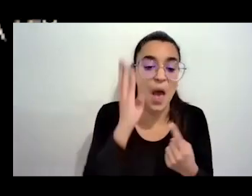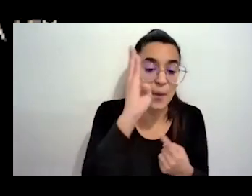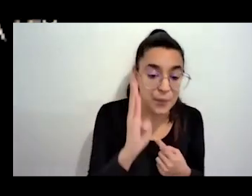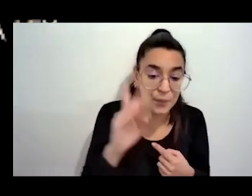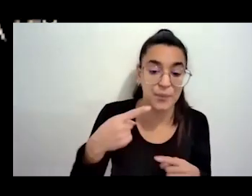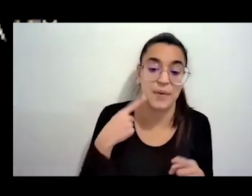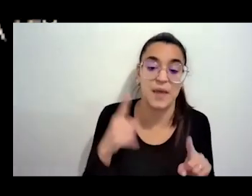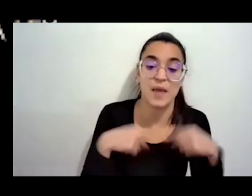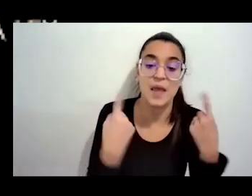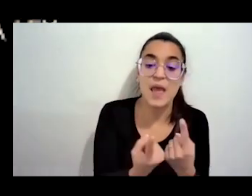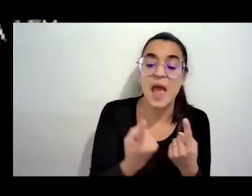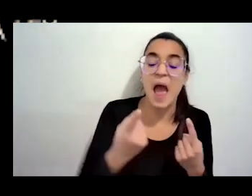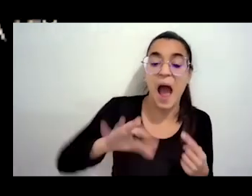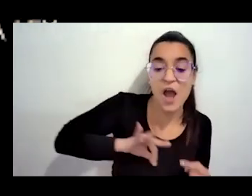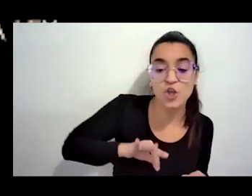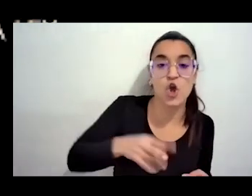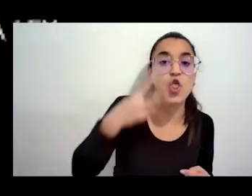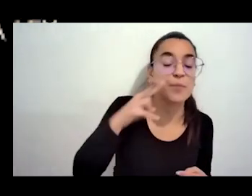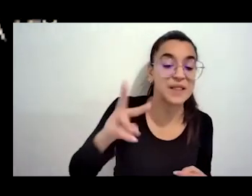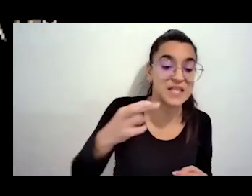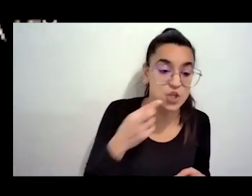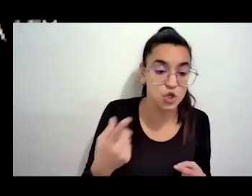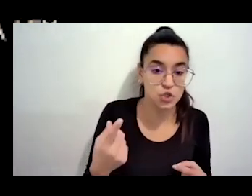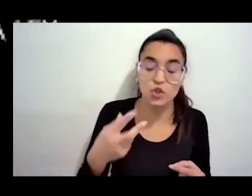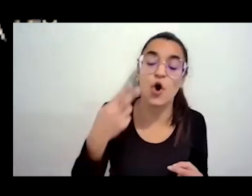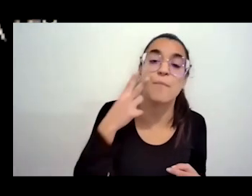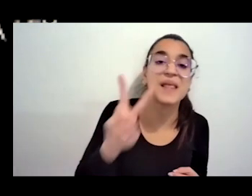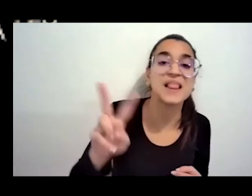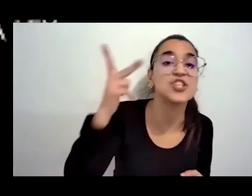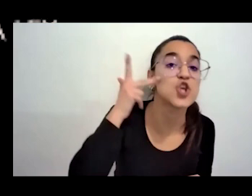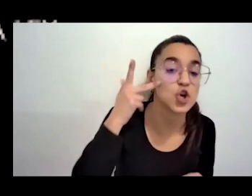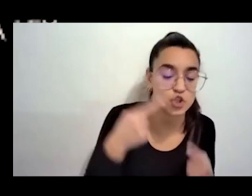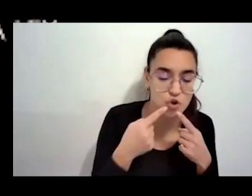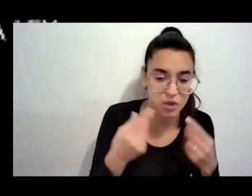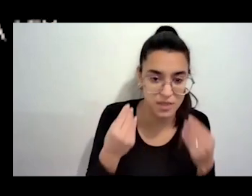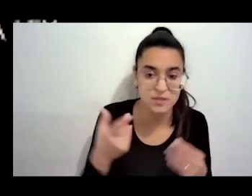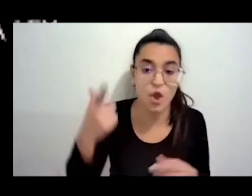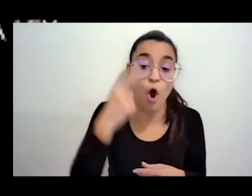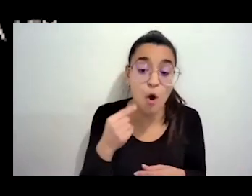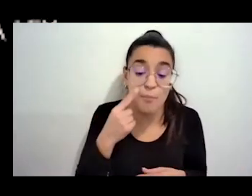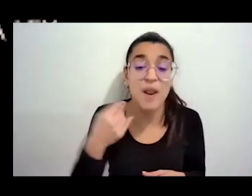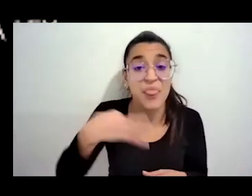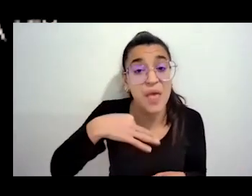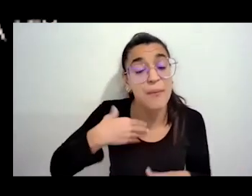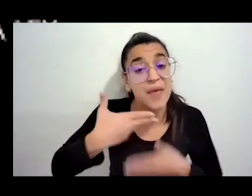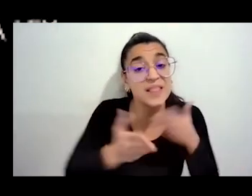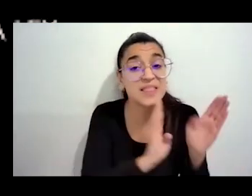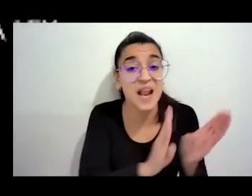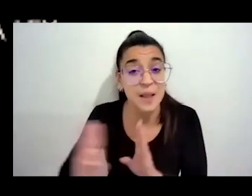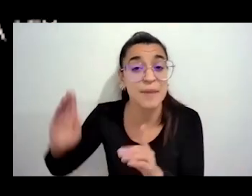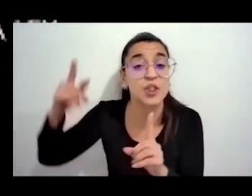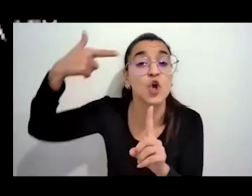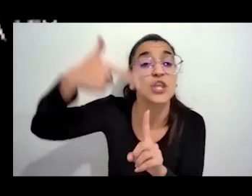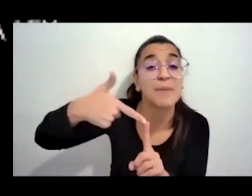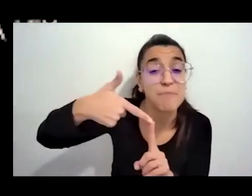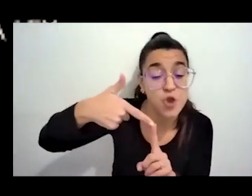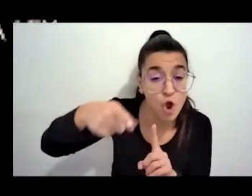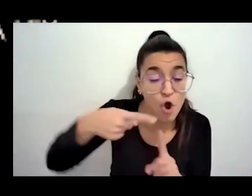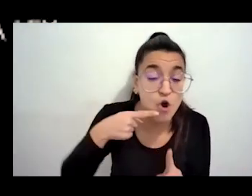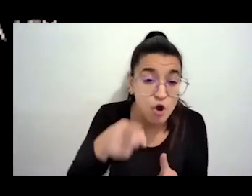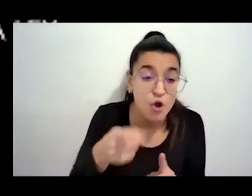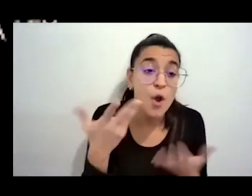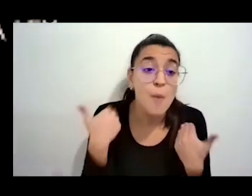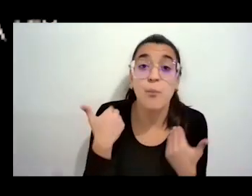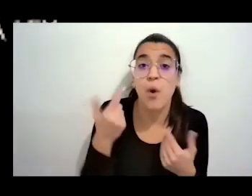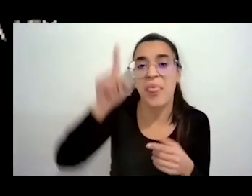año 2018 dice lo siguiente. Un hombre que debía someterse a un tratamiento de quimioterapia que podía producirle